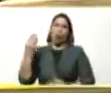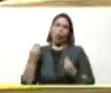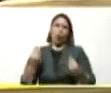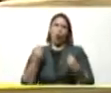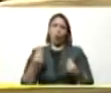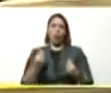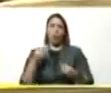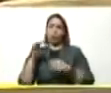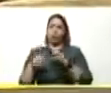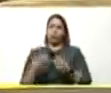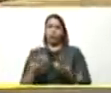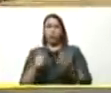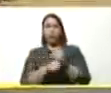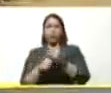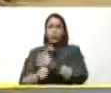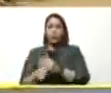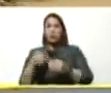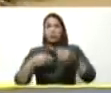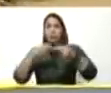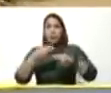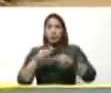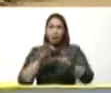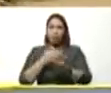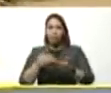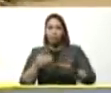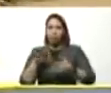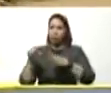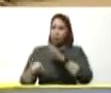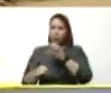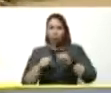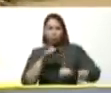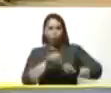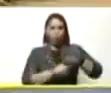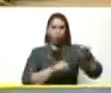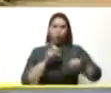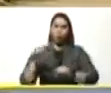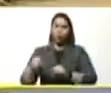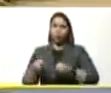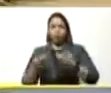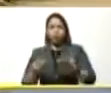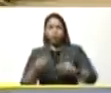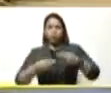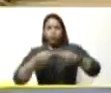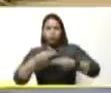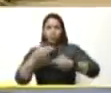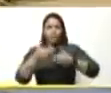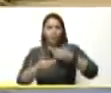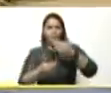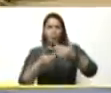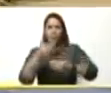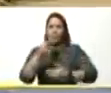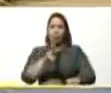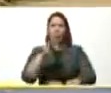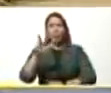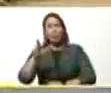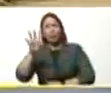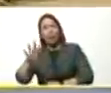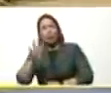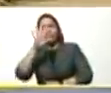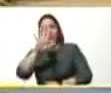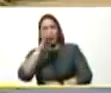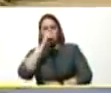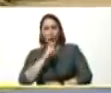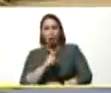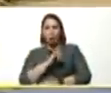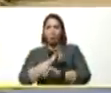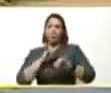estamos benditos. Conseguí esto, conseguí aquello. Dale, dale, dale. Pasan 2, 3, 4, 5 años, por fin terminamos